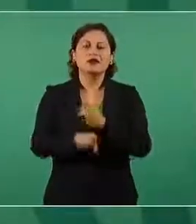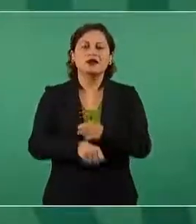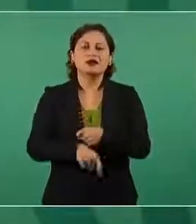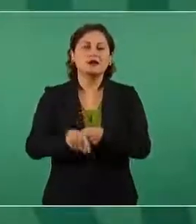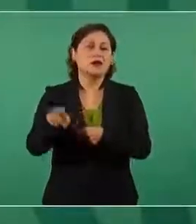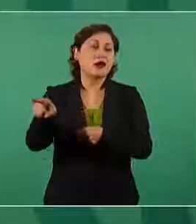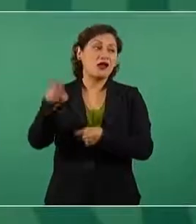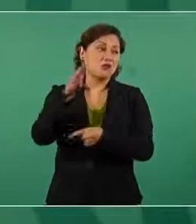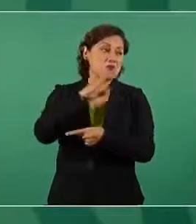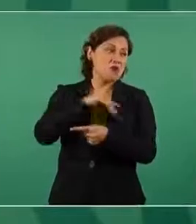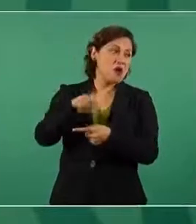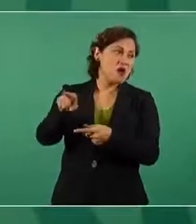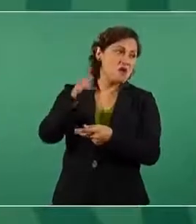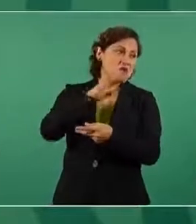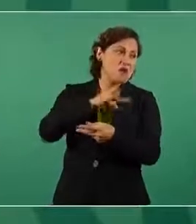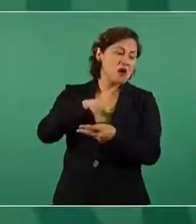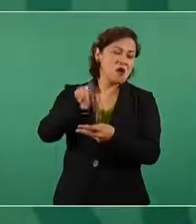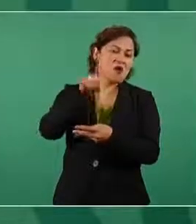calumnias,